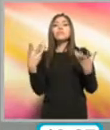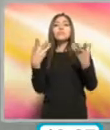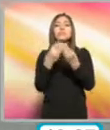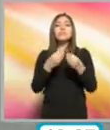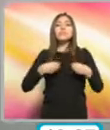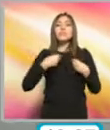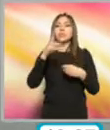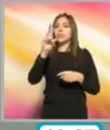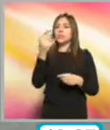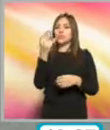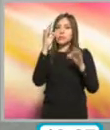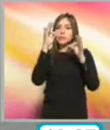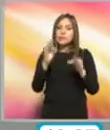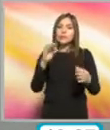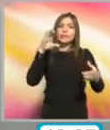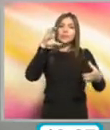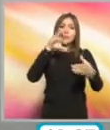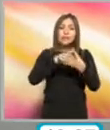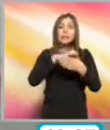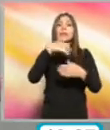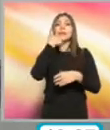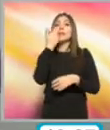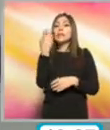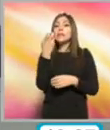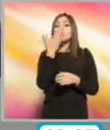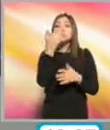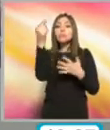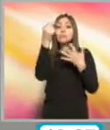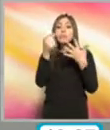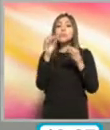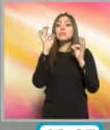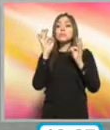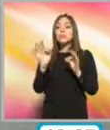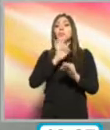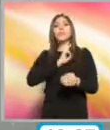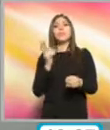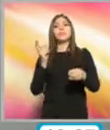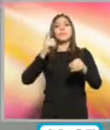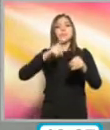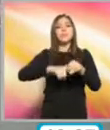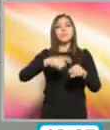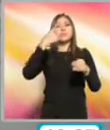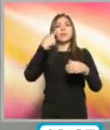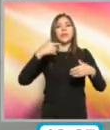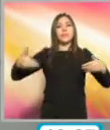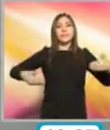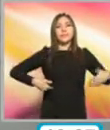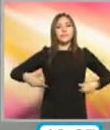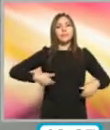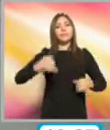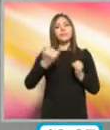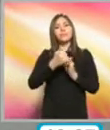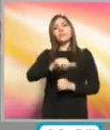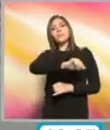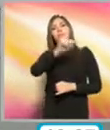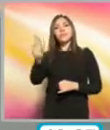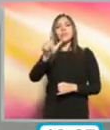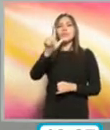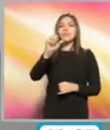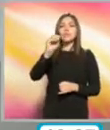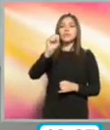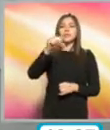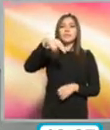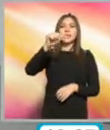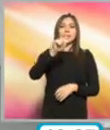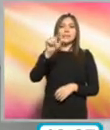para la gente que quiere entrar y representar, incluso a los saracenos, ¿no? O a los nazarenos, perdón, ya ando por otro lado, tío Alberto,